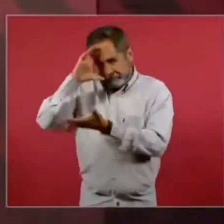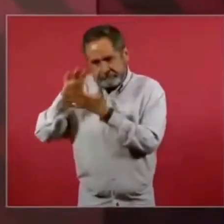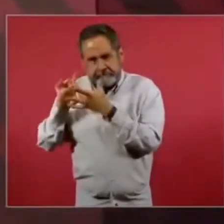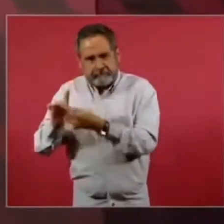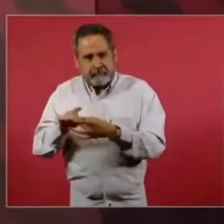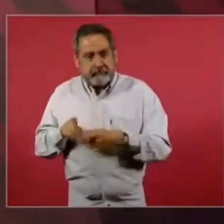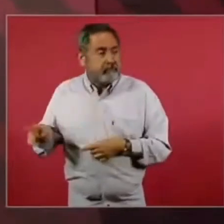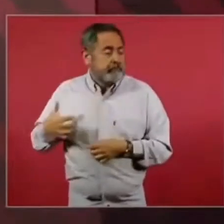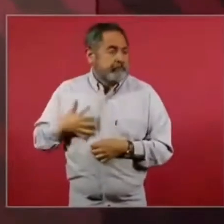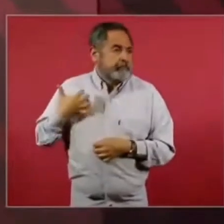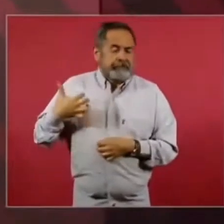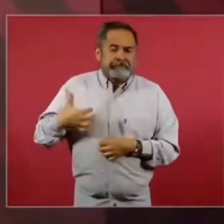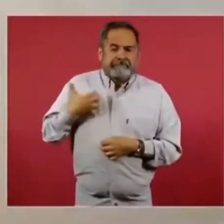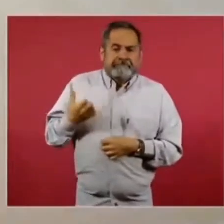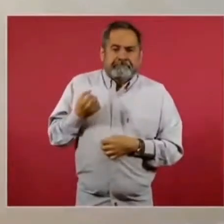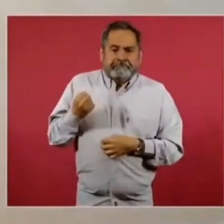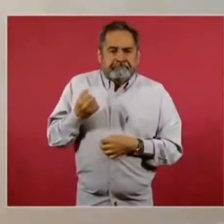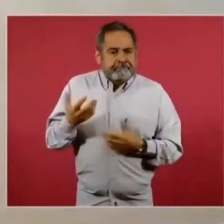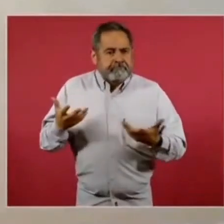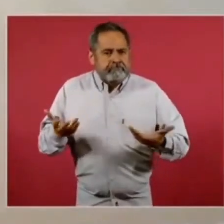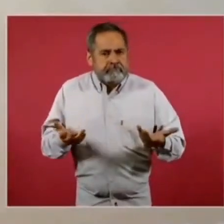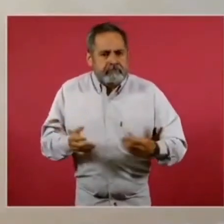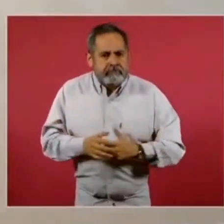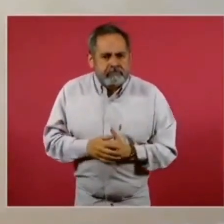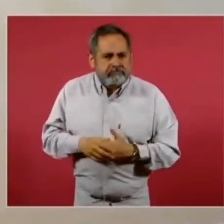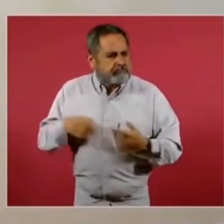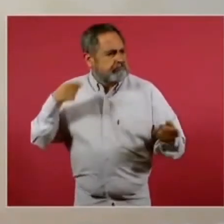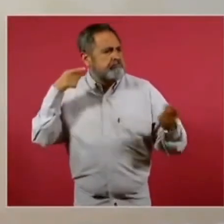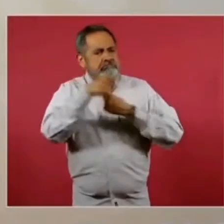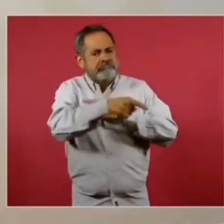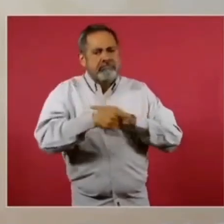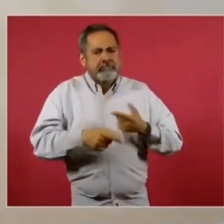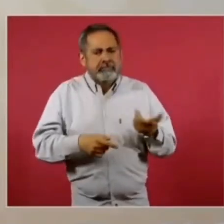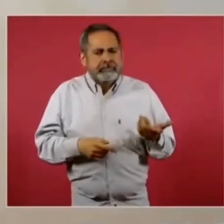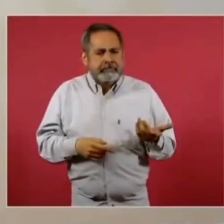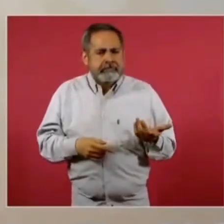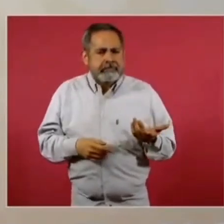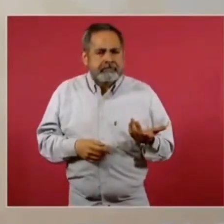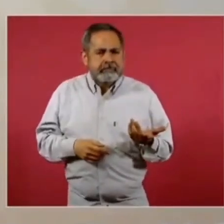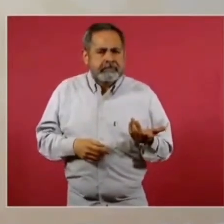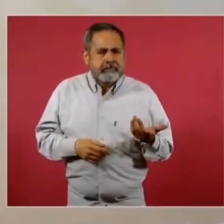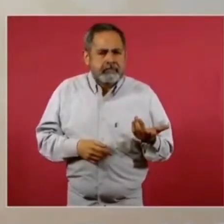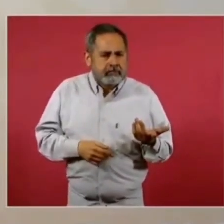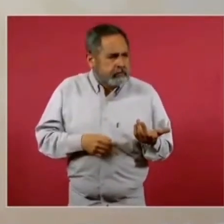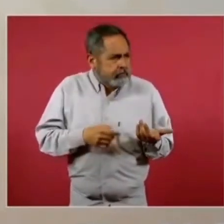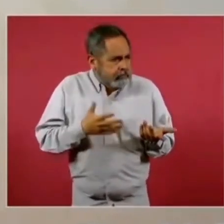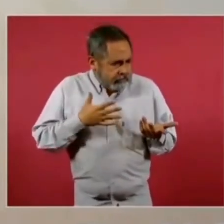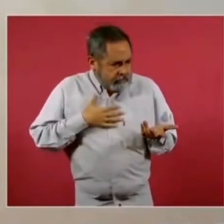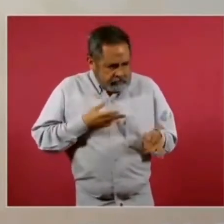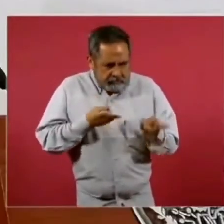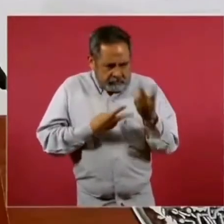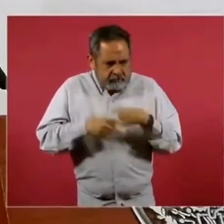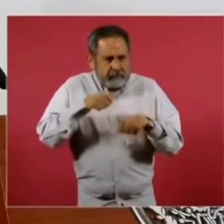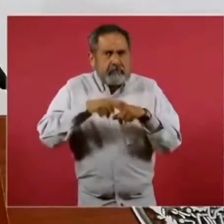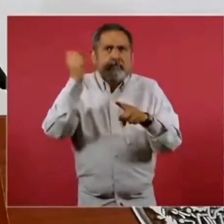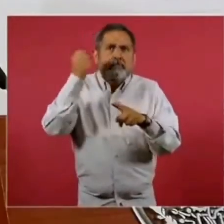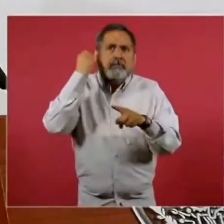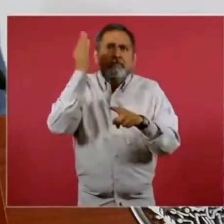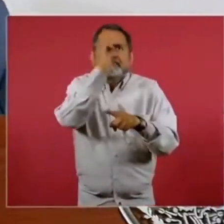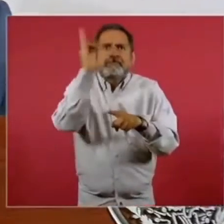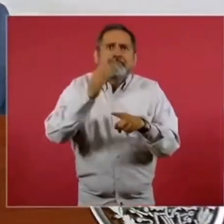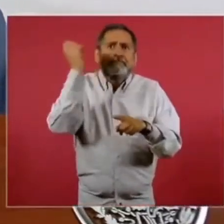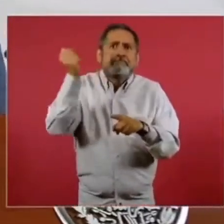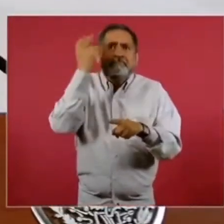enojadísima no diciéndoles si venimos de oír